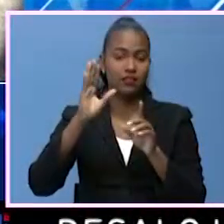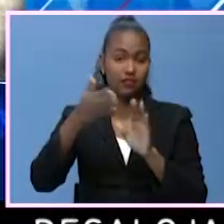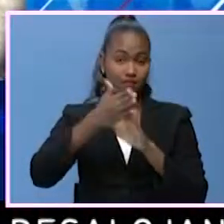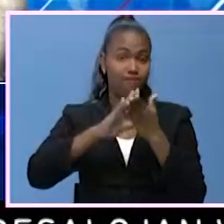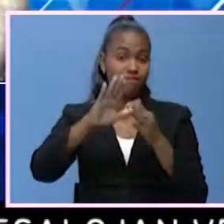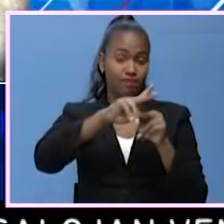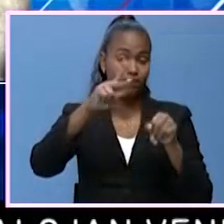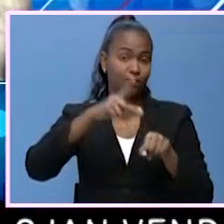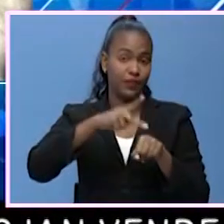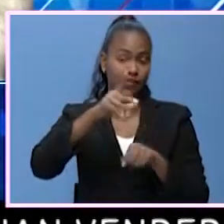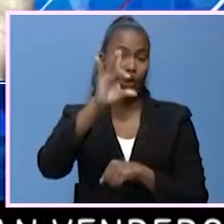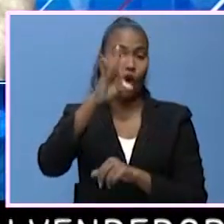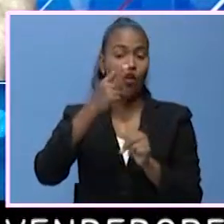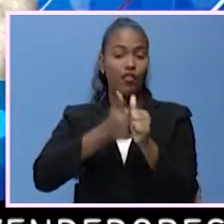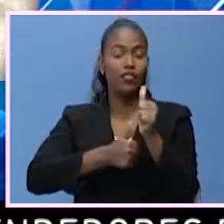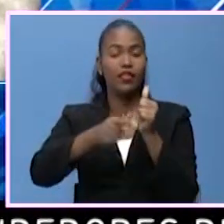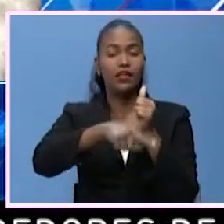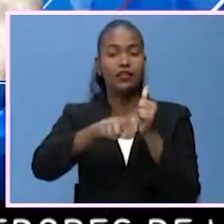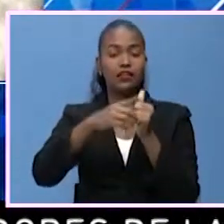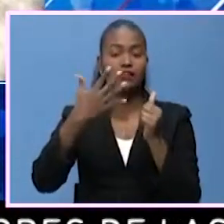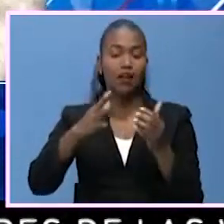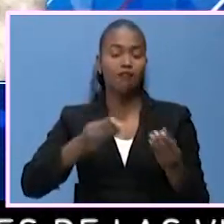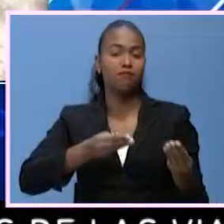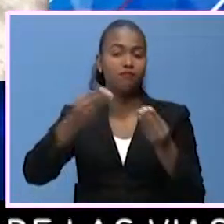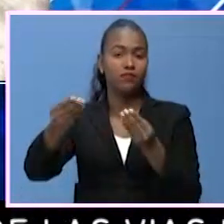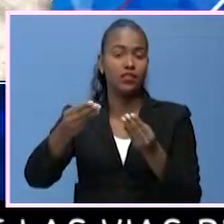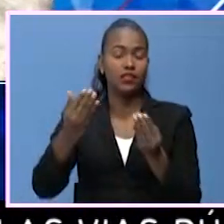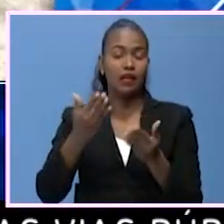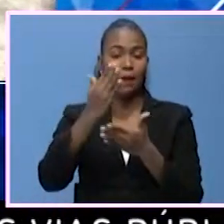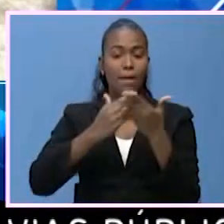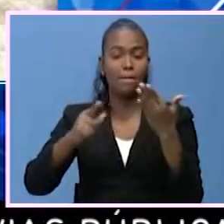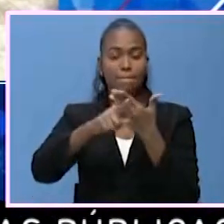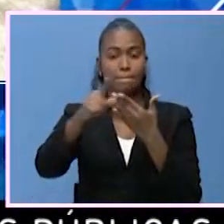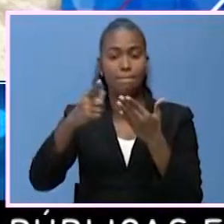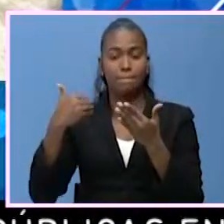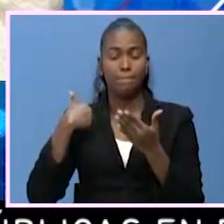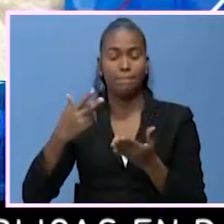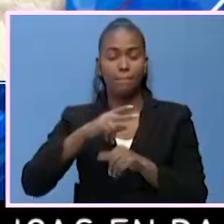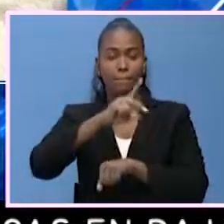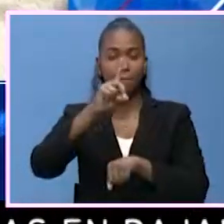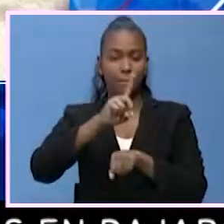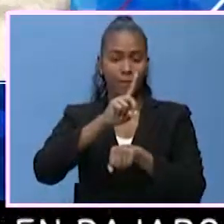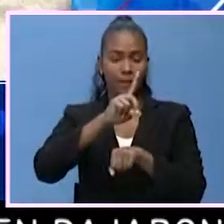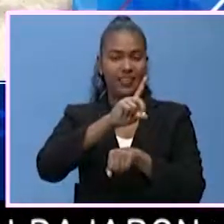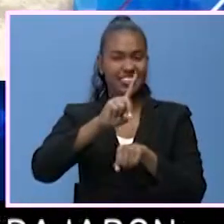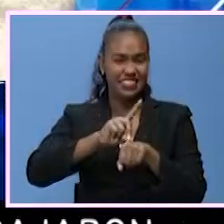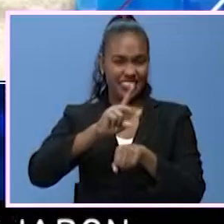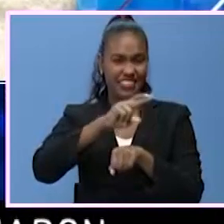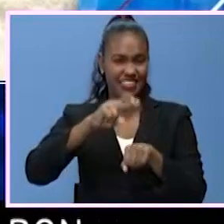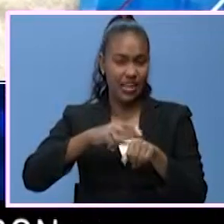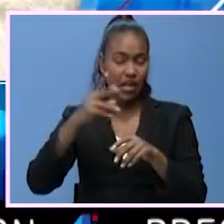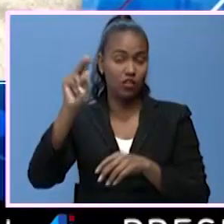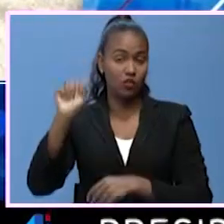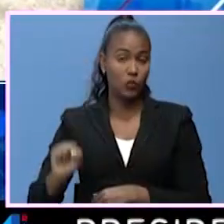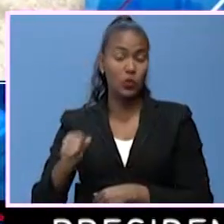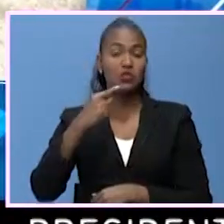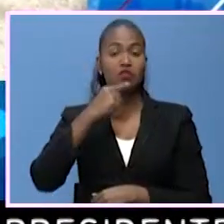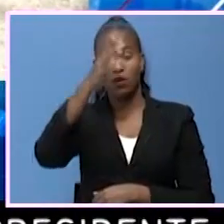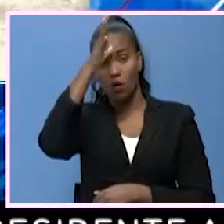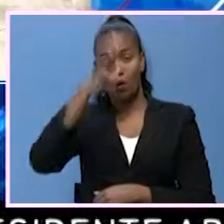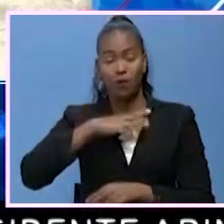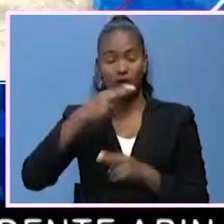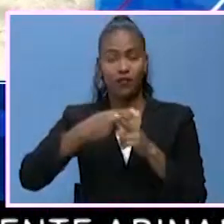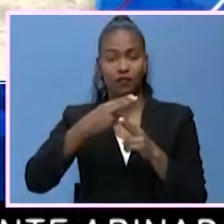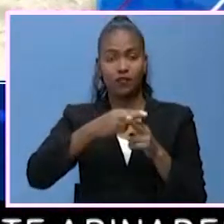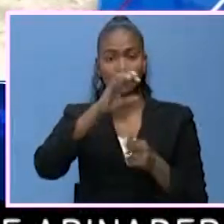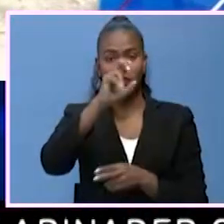ciudad, 8 de las cuales fueron recuperadas. Un parte expendido por la Dirección Regional Sur de la Policía identifica al hombre como